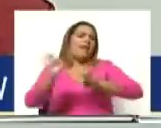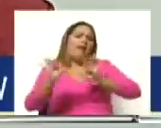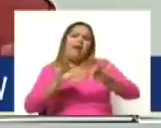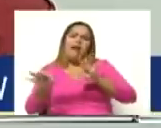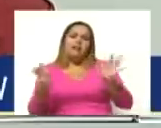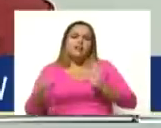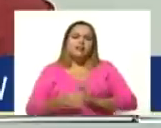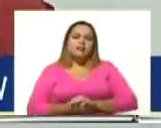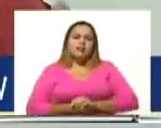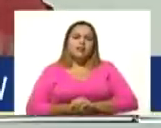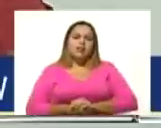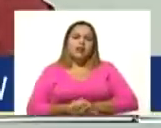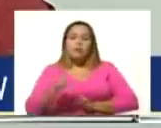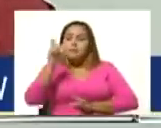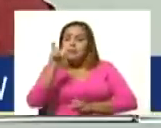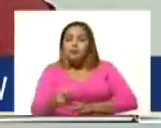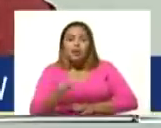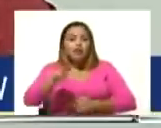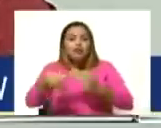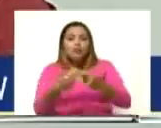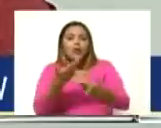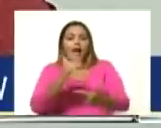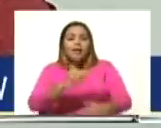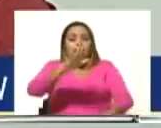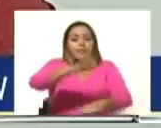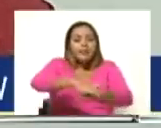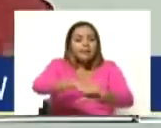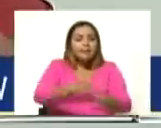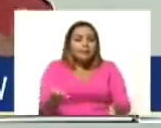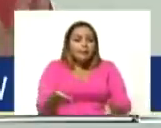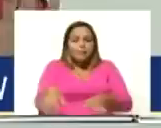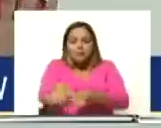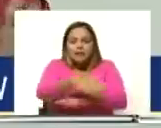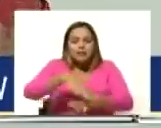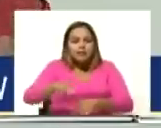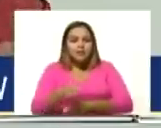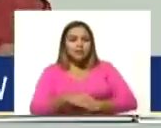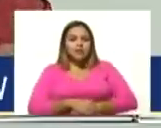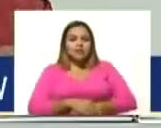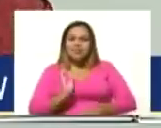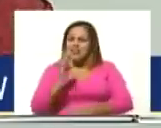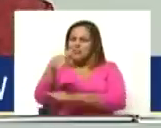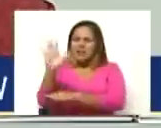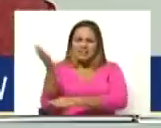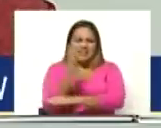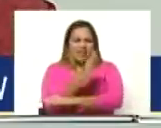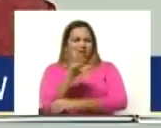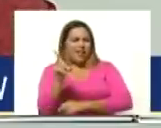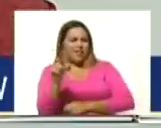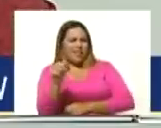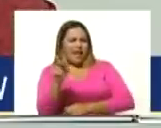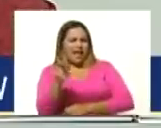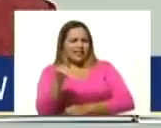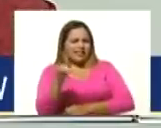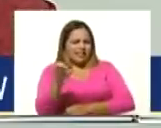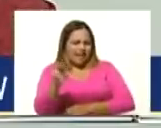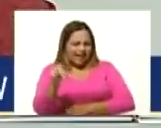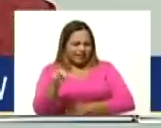Un tipo que jamás ha puesto un pie descalzo en el suelo. Ah, Freddy, se va para el Darién.